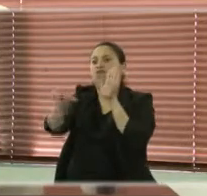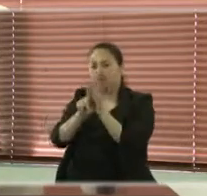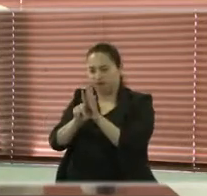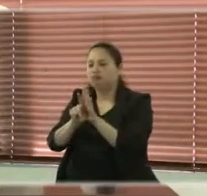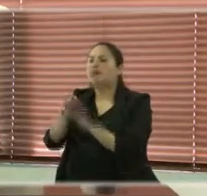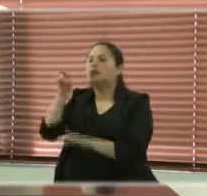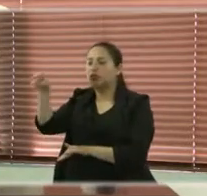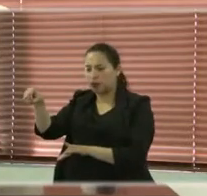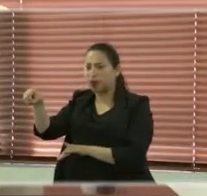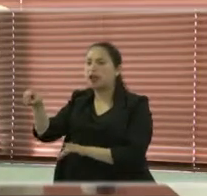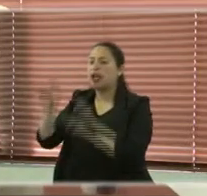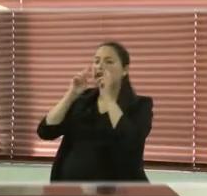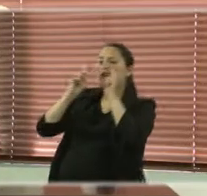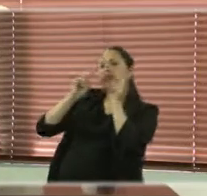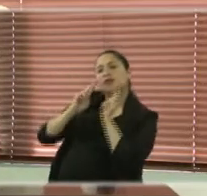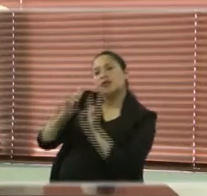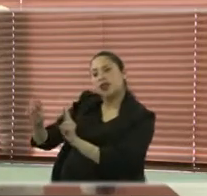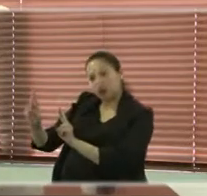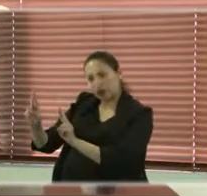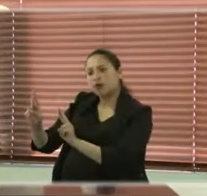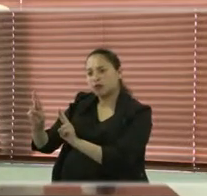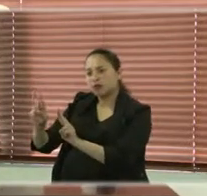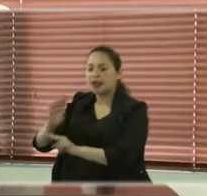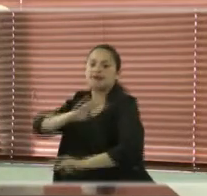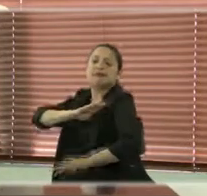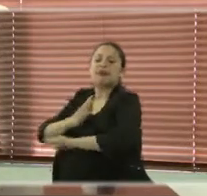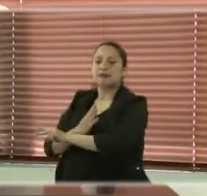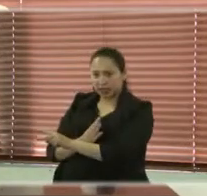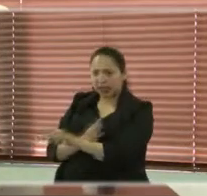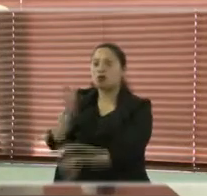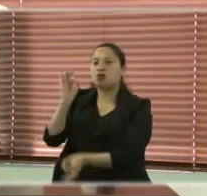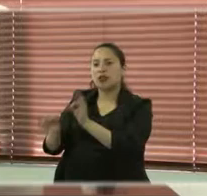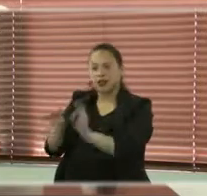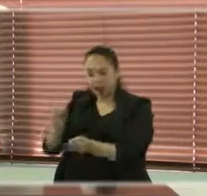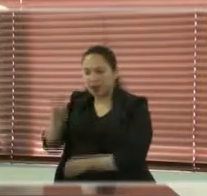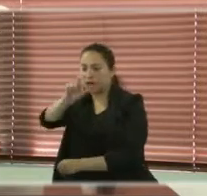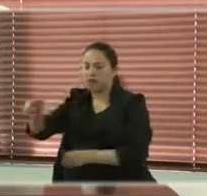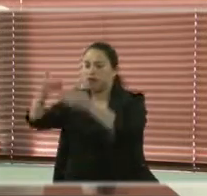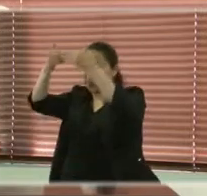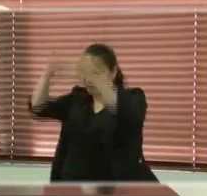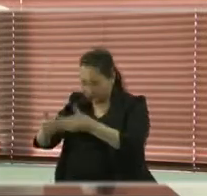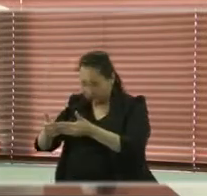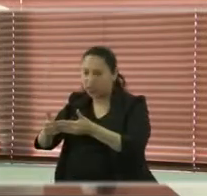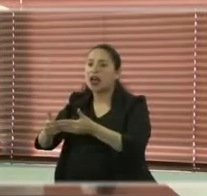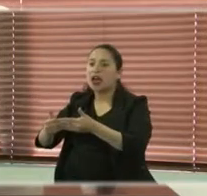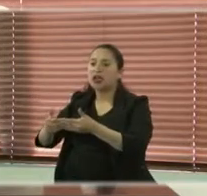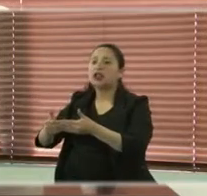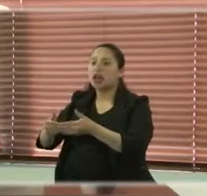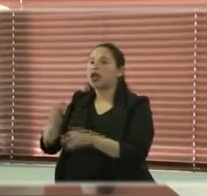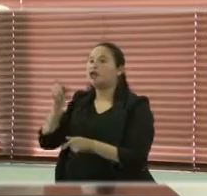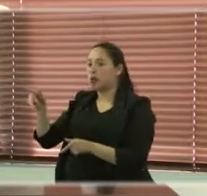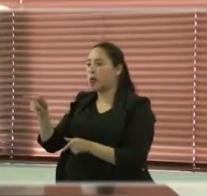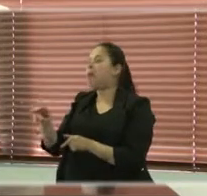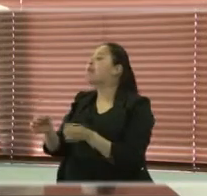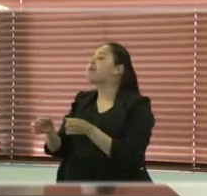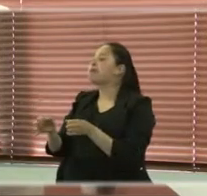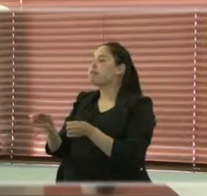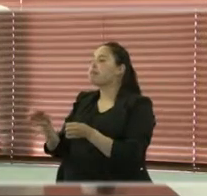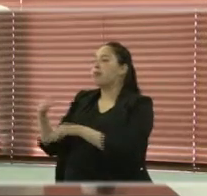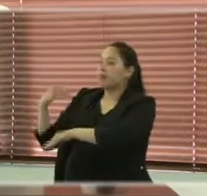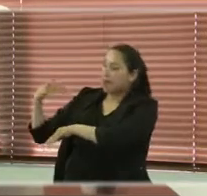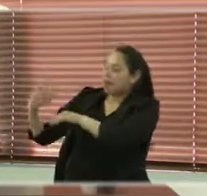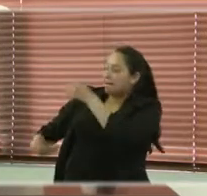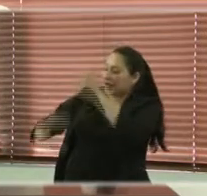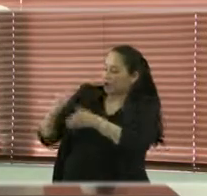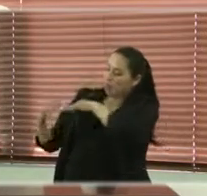de la capacidad jurídica las personas con discapacidad y el tribunal supremo de Justicia inició un proceso